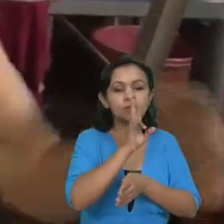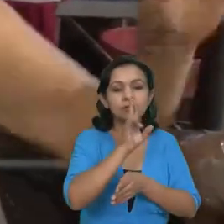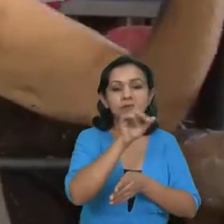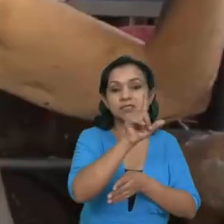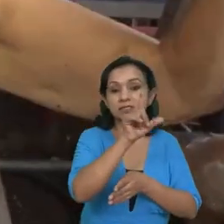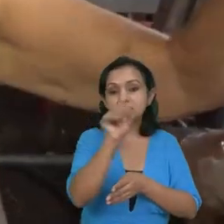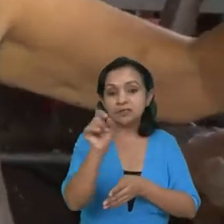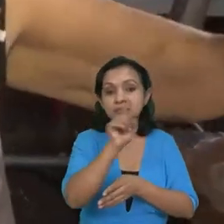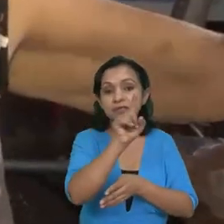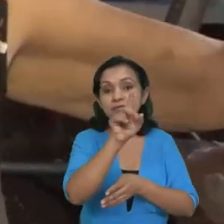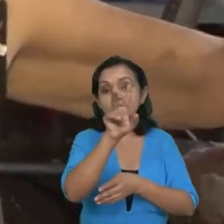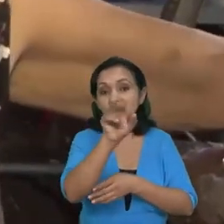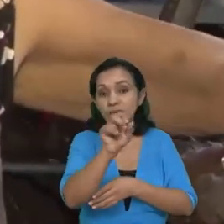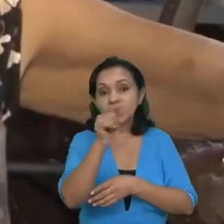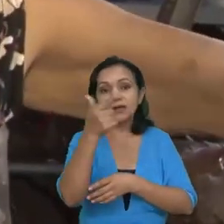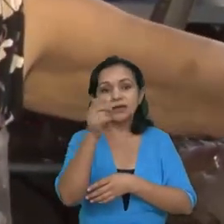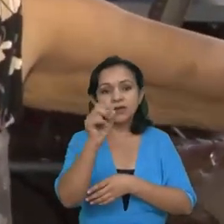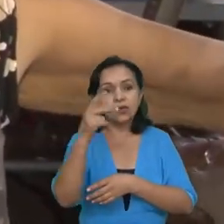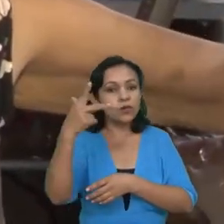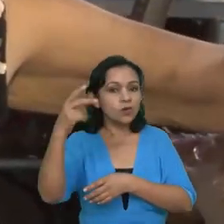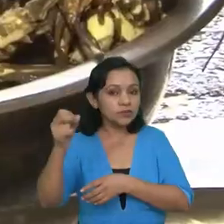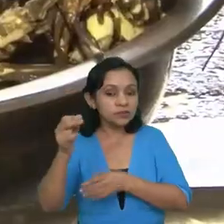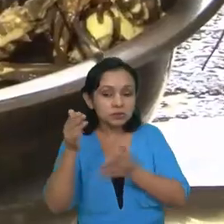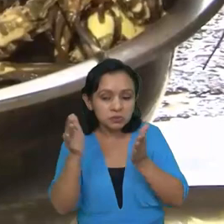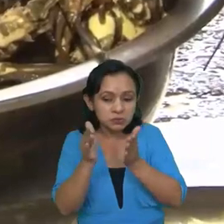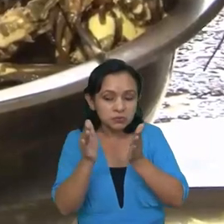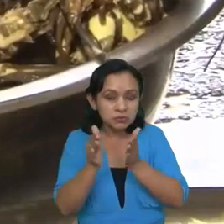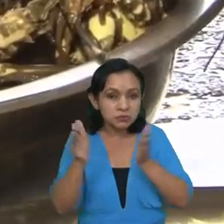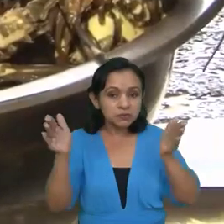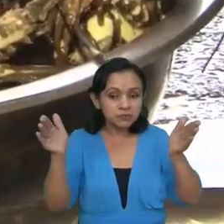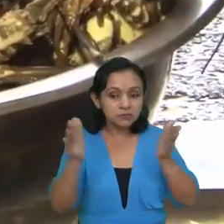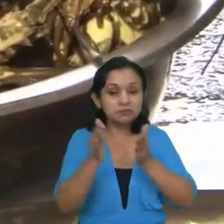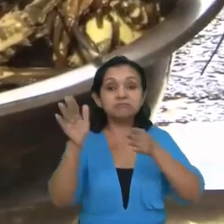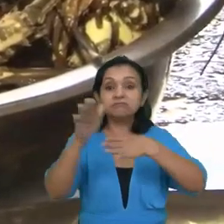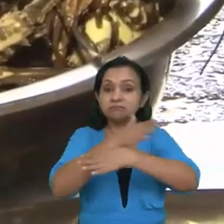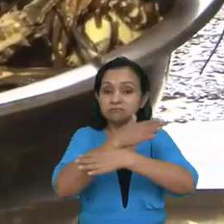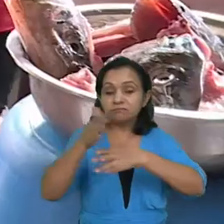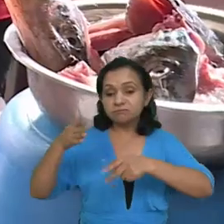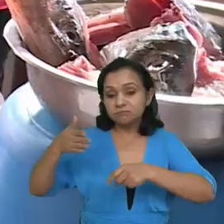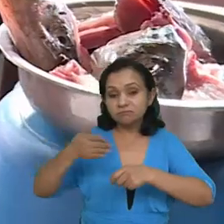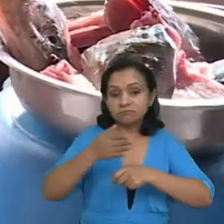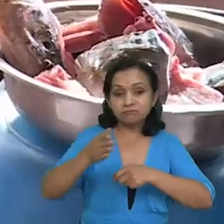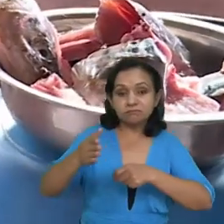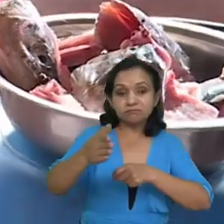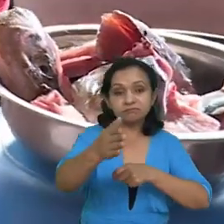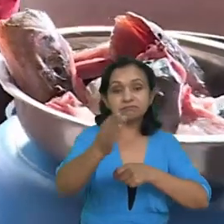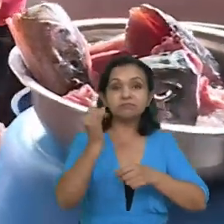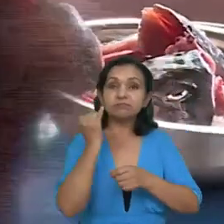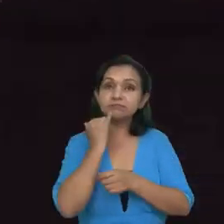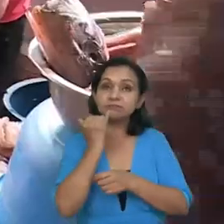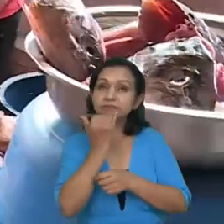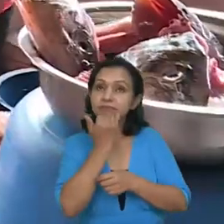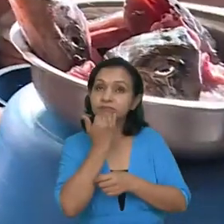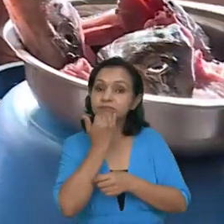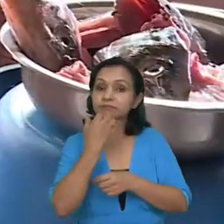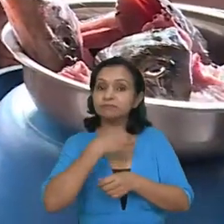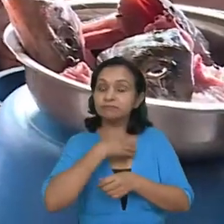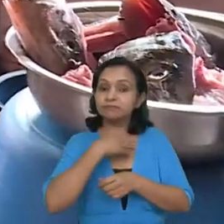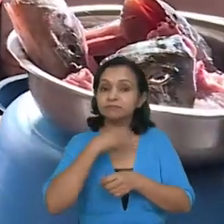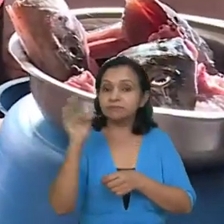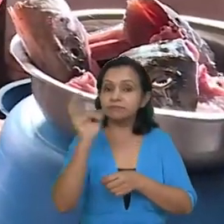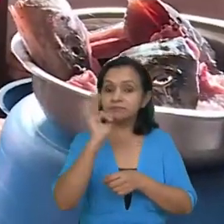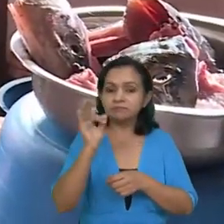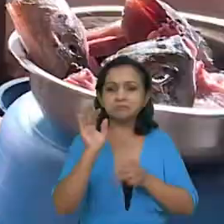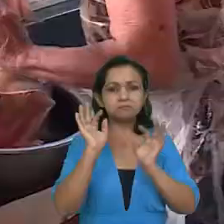120 70-80 el más pequeñito los pescados que se venden en el mercado israel evite se caracterizan por su